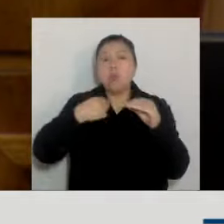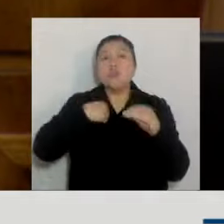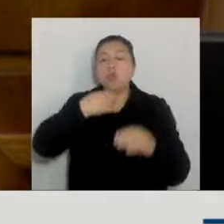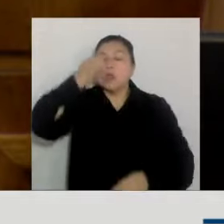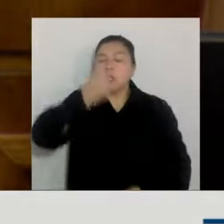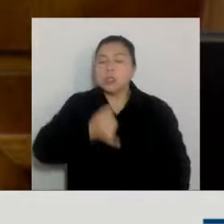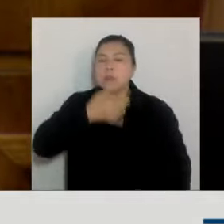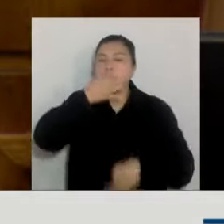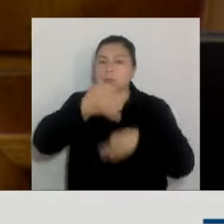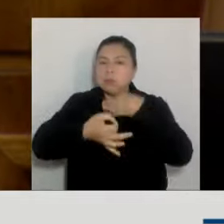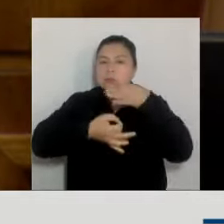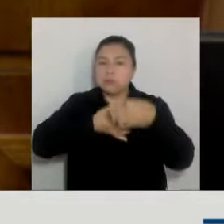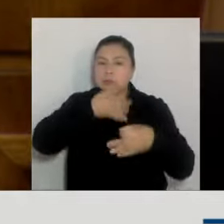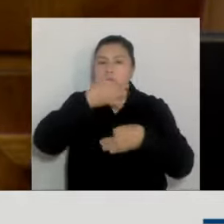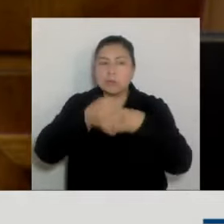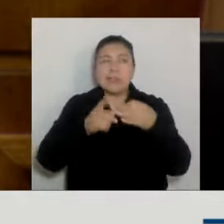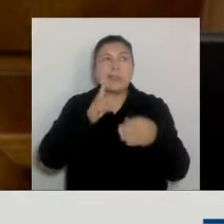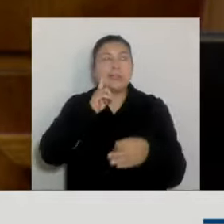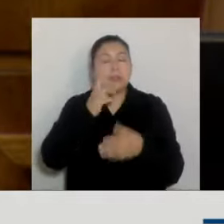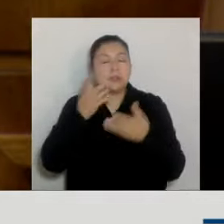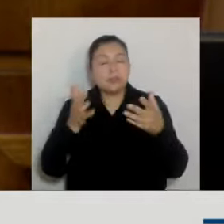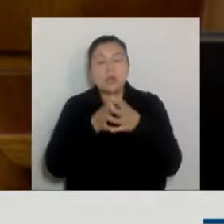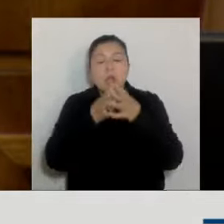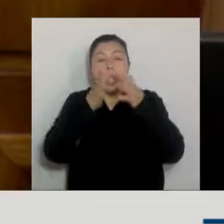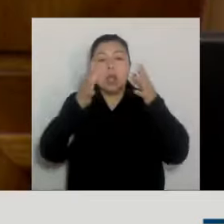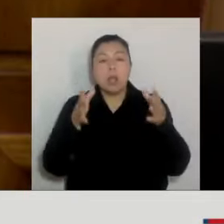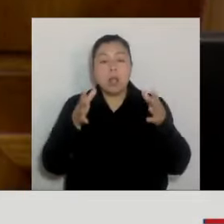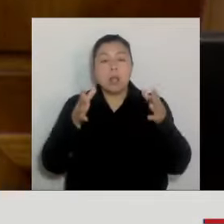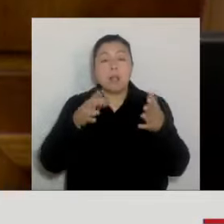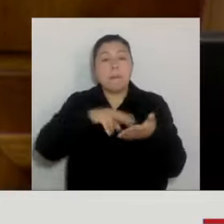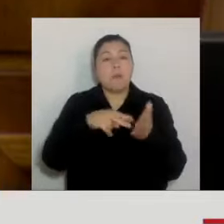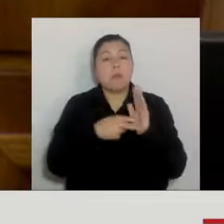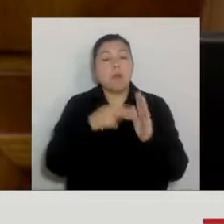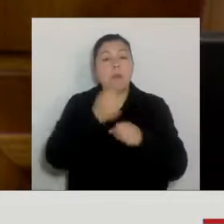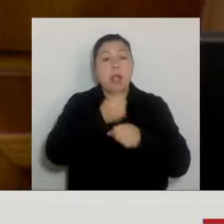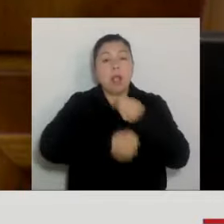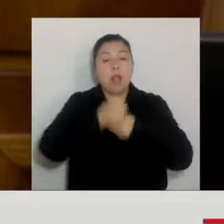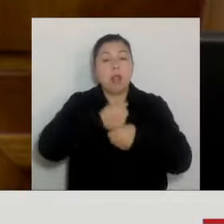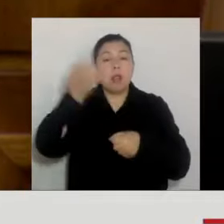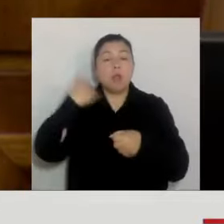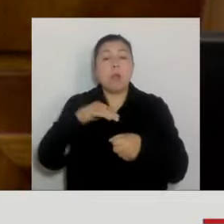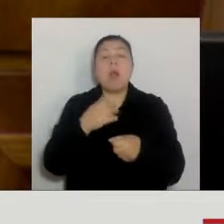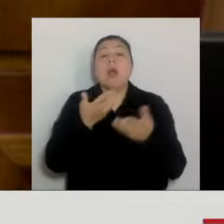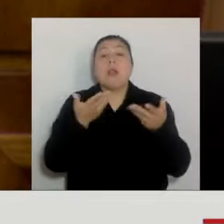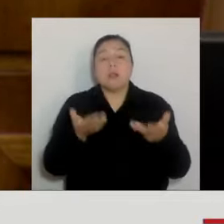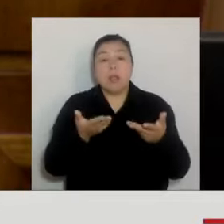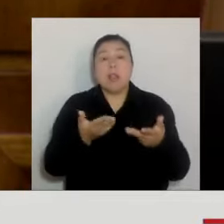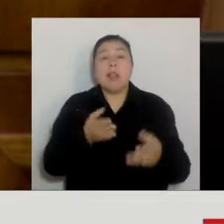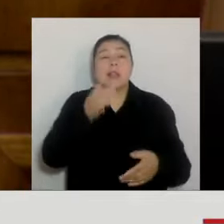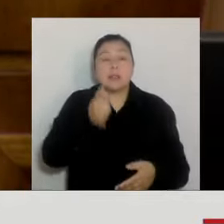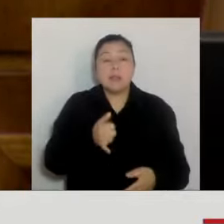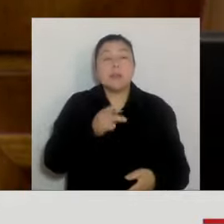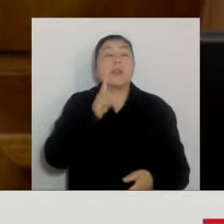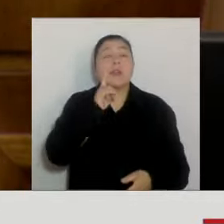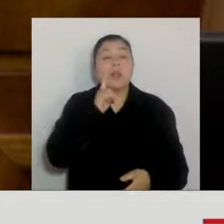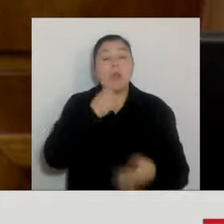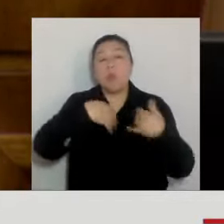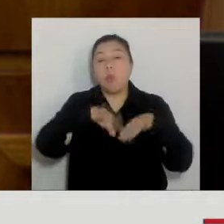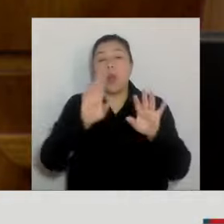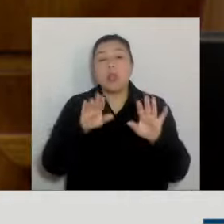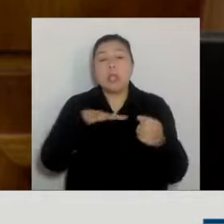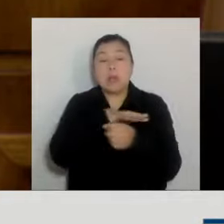porque Tuvimos una gran un gran problema el año pasado va a ser una falencia que vamos a seguir teniendo a la hora de discutir cualquier asunto